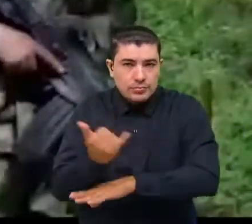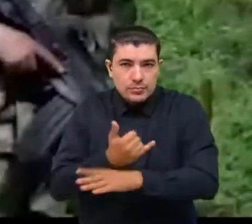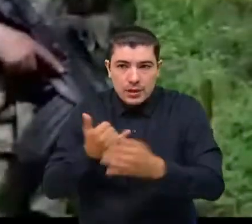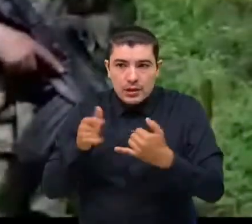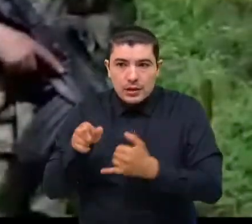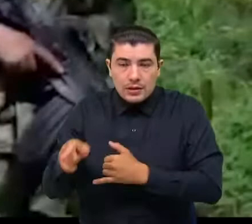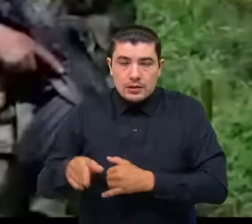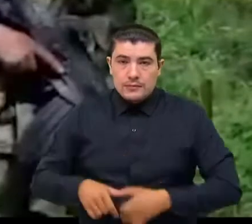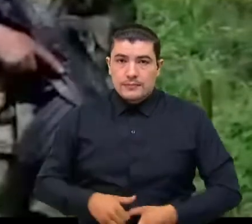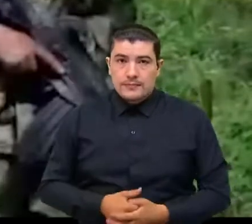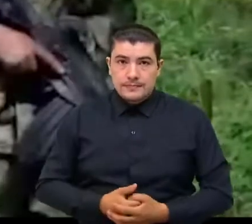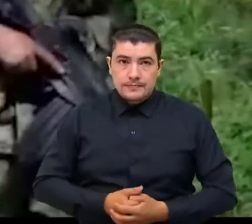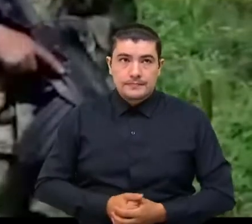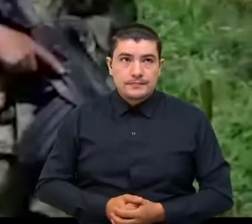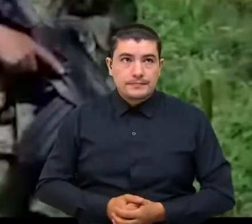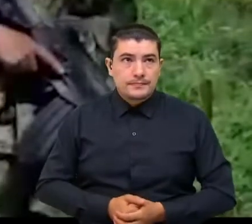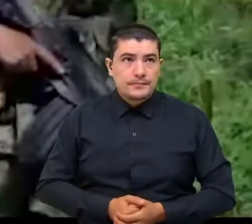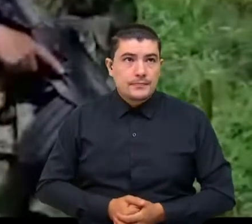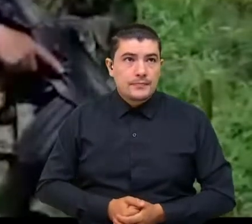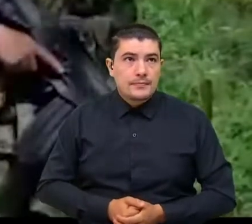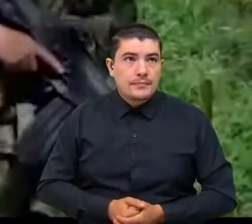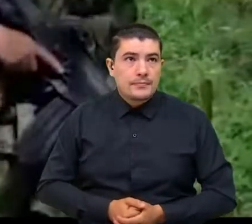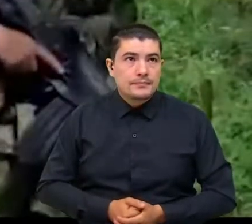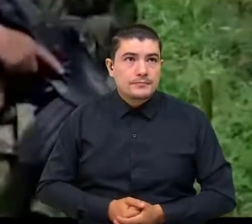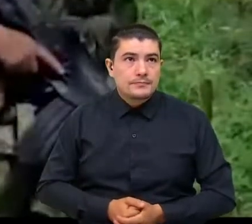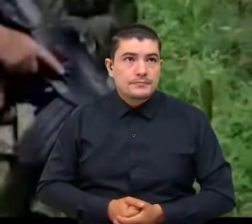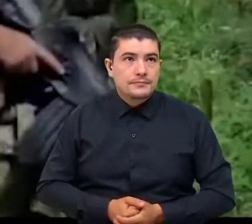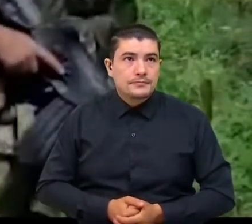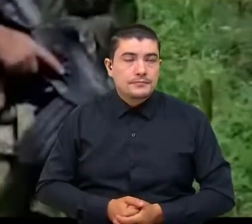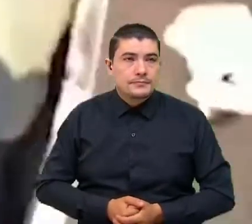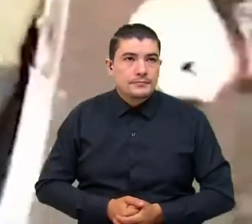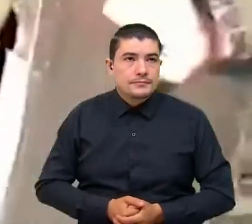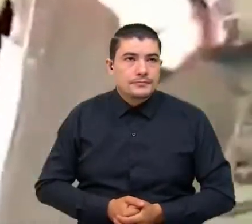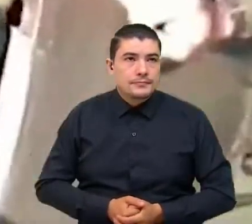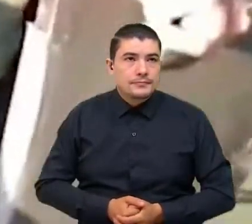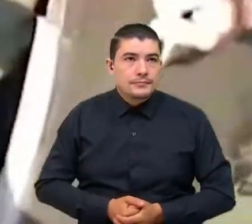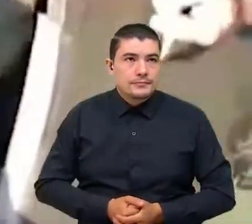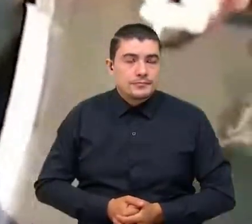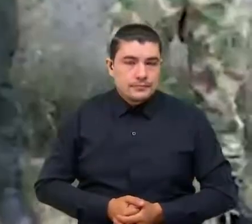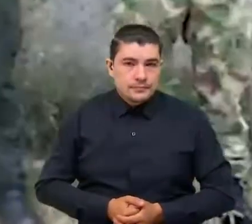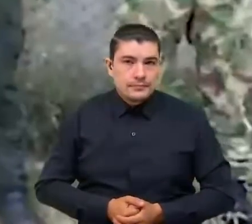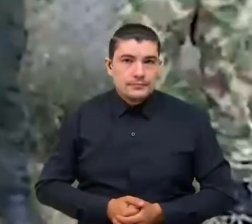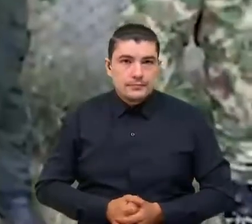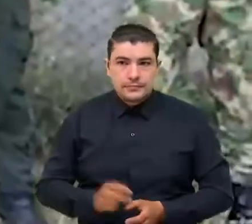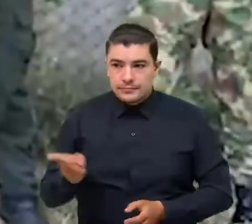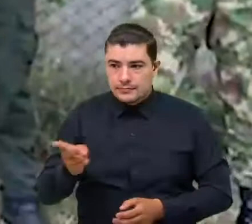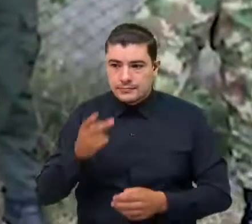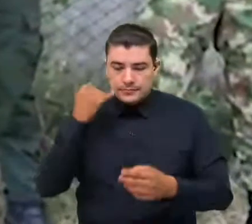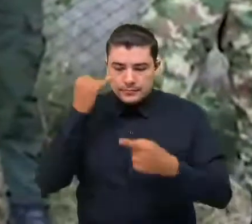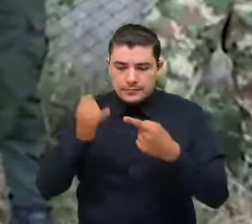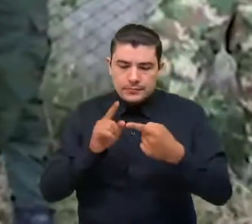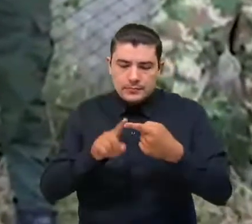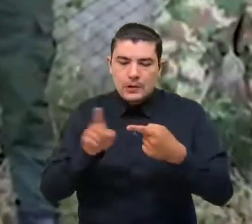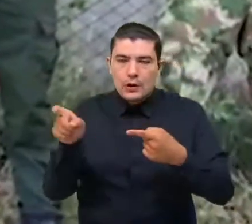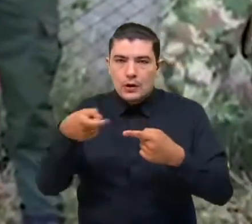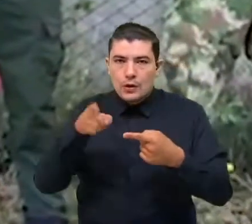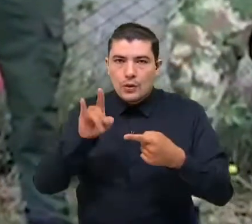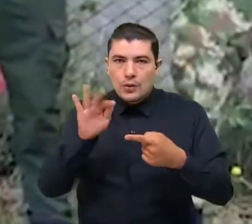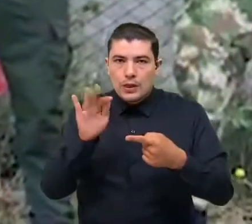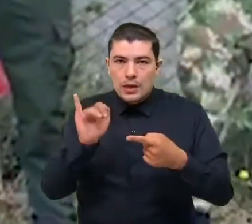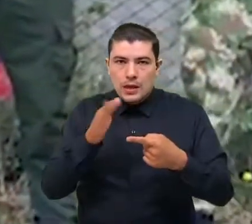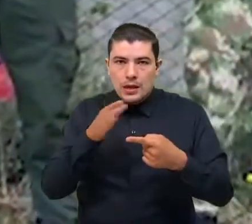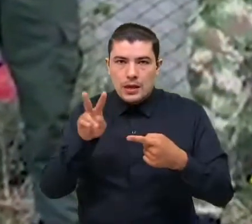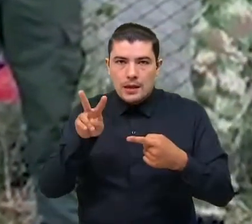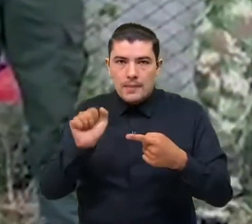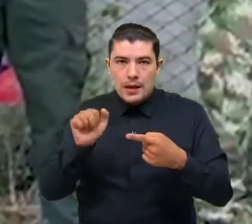lanzamiento de artefactos explosivos hostigamiento y ataques indiscriminados a la población civil identificados con los alias de cultivaron esos